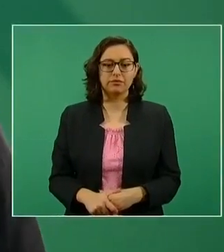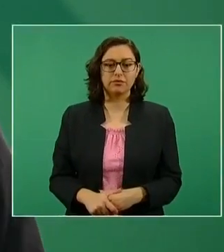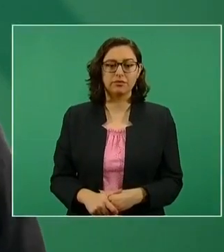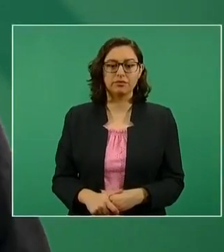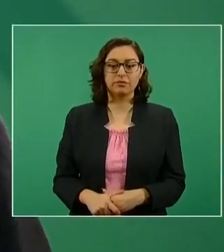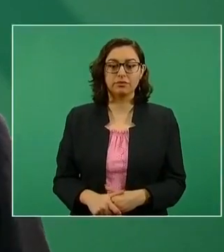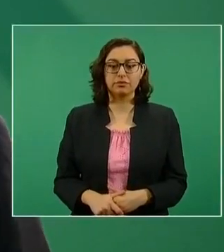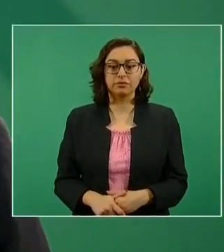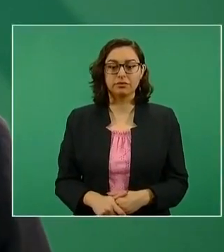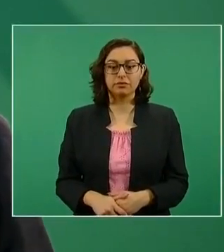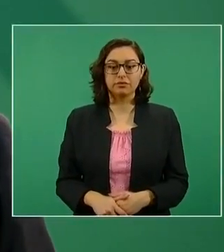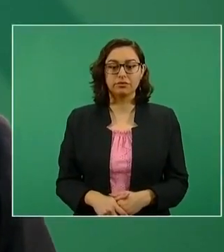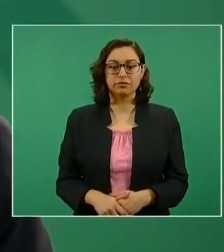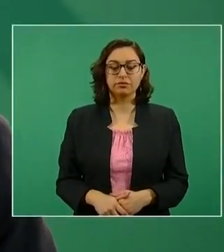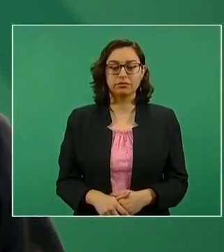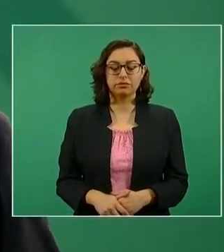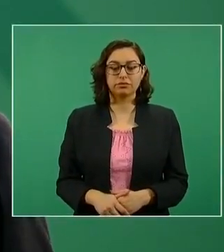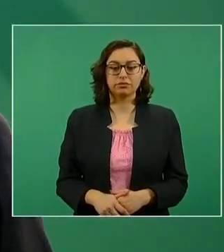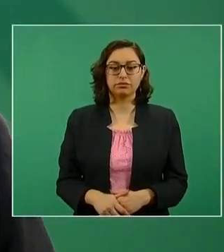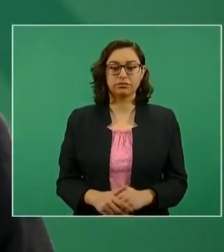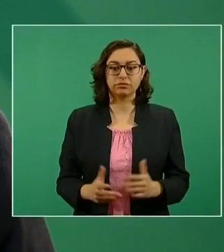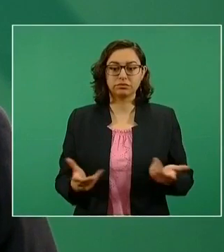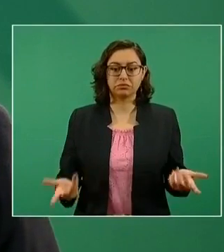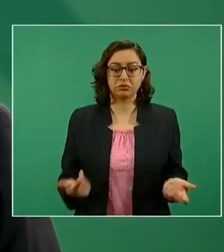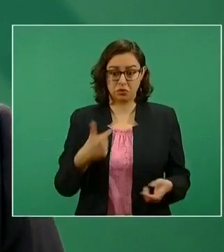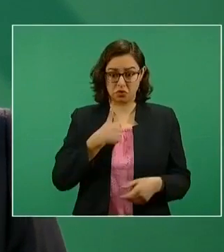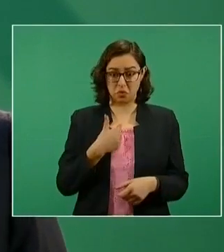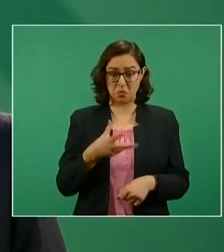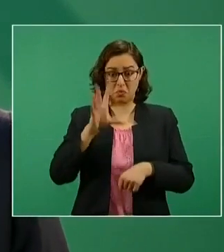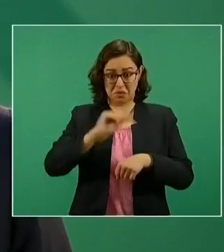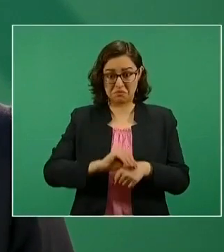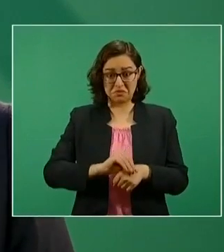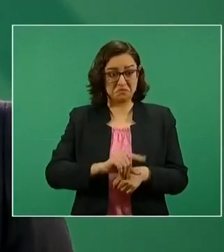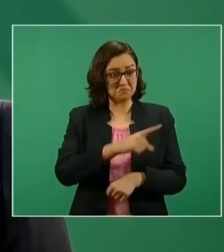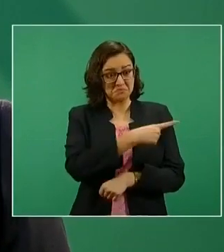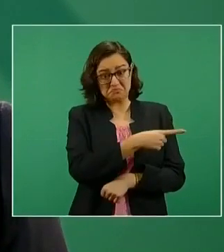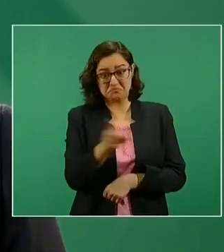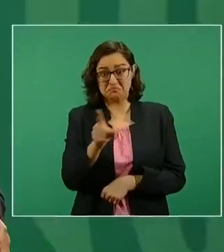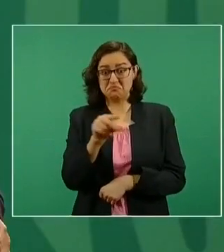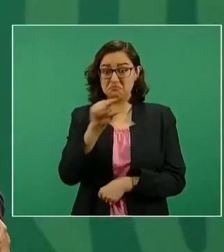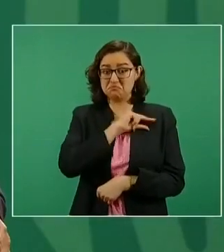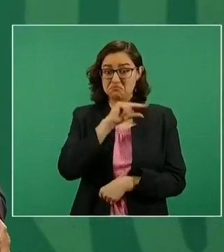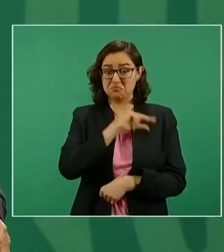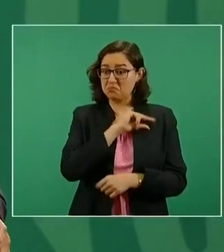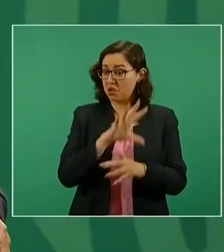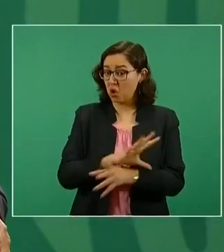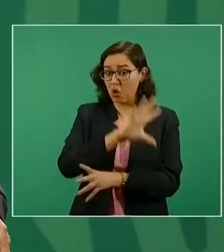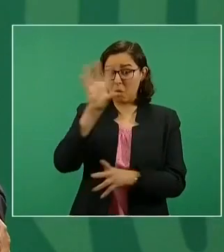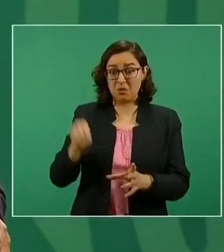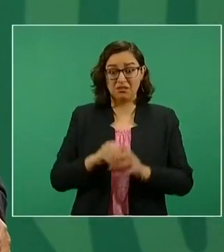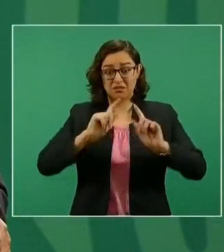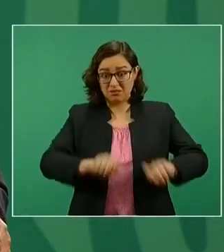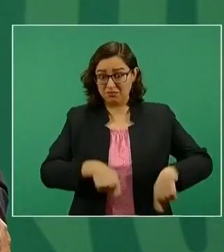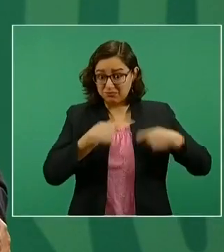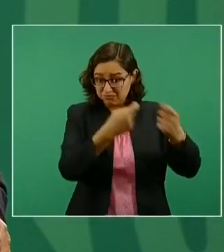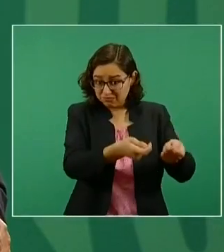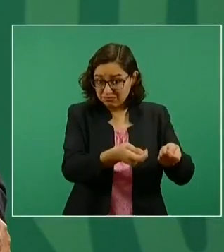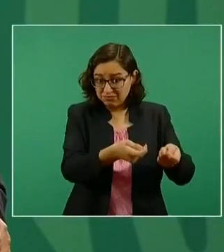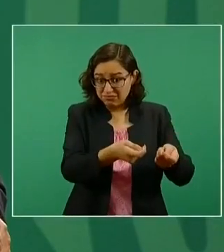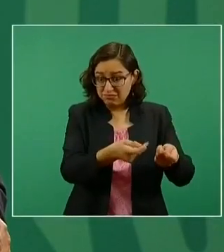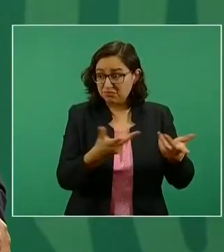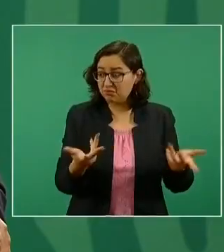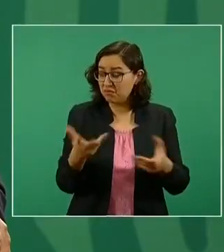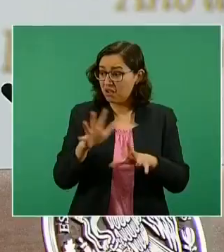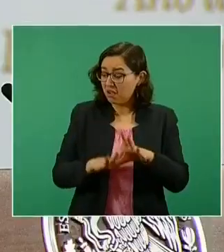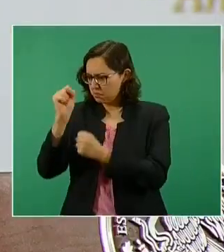sexual. También faculta al Consejo de la Judicatura para que concentre en uno o más órganos asuntos que constituyan violaciones